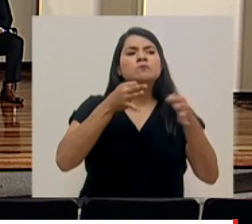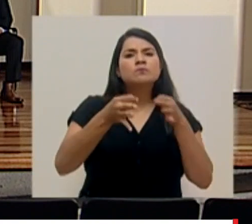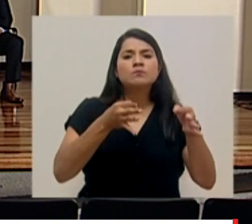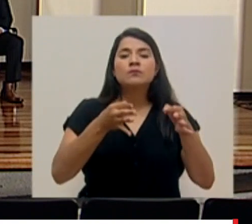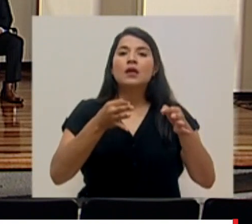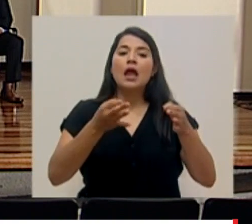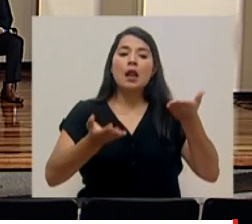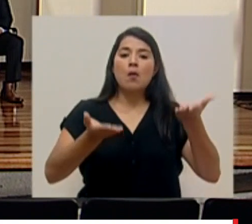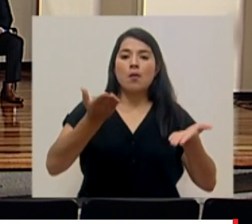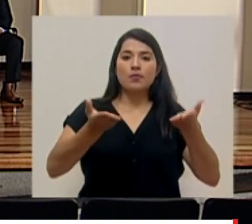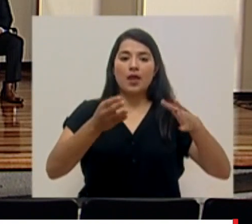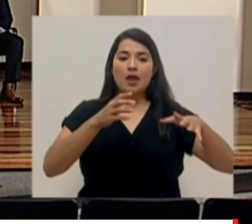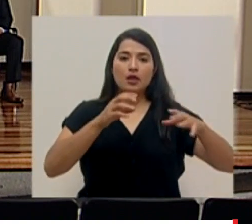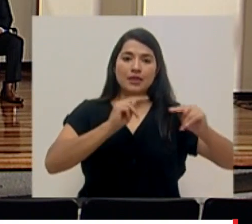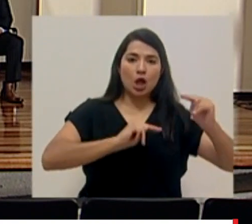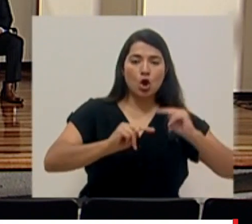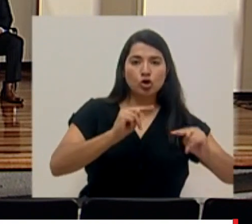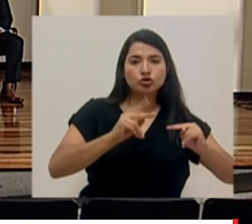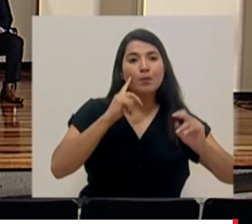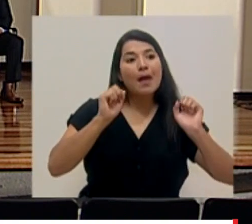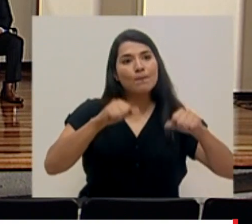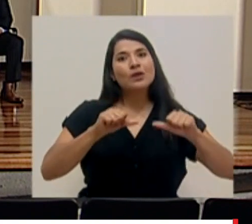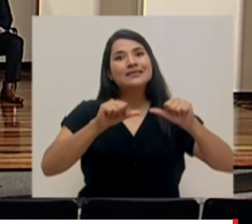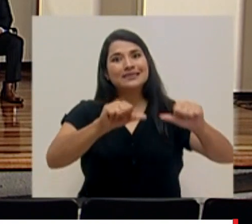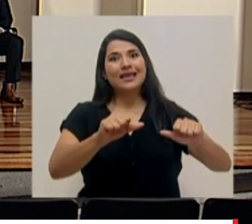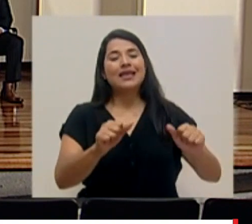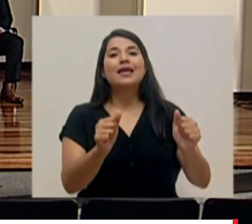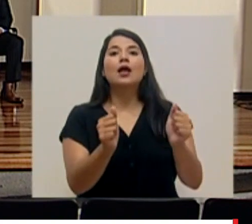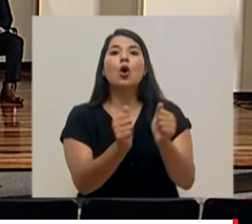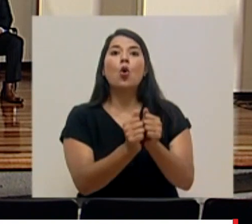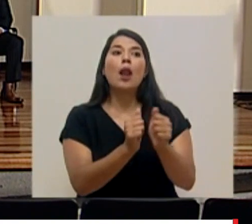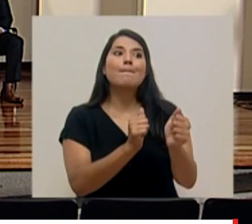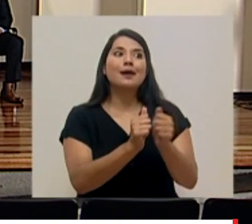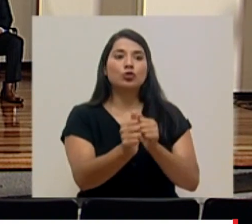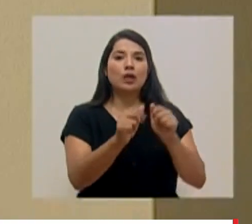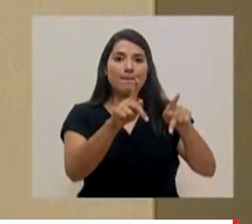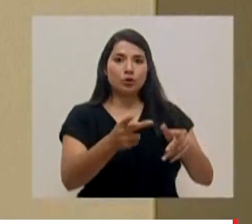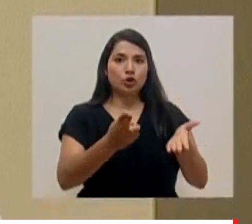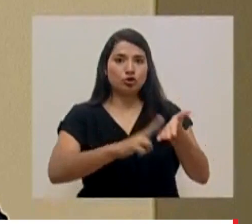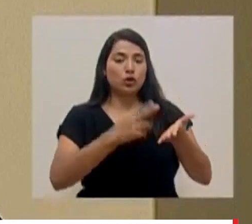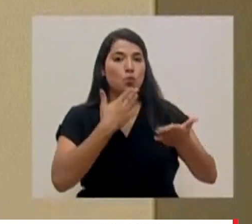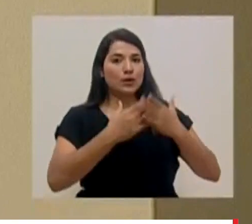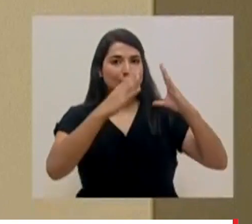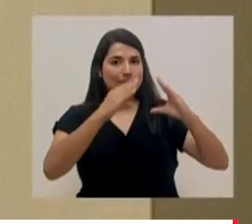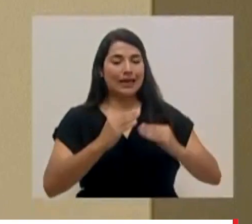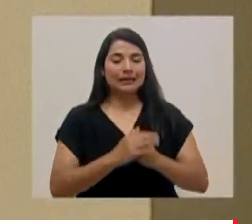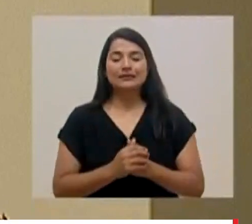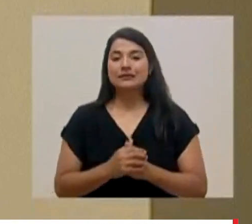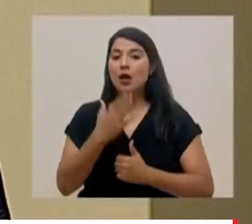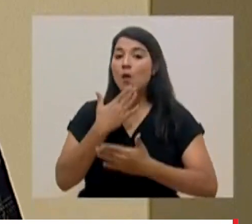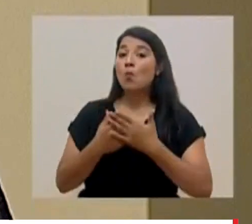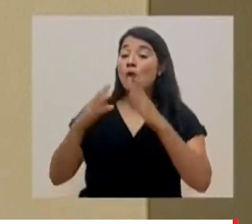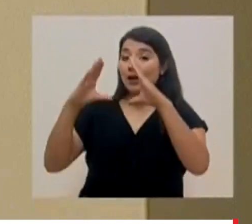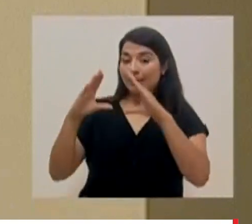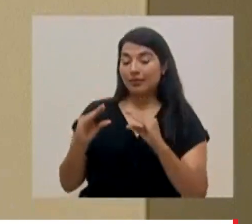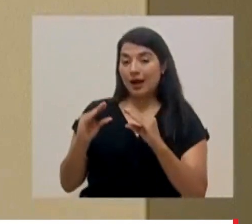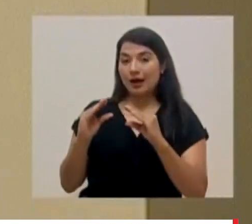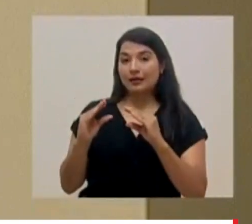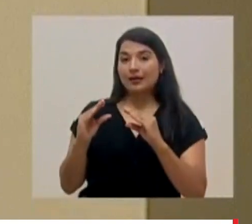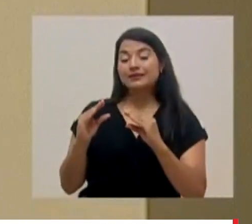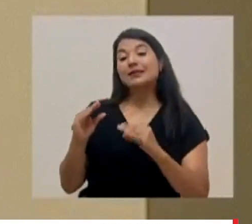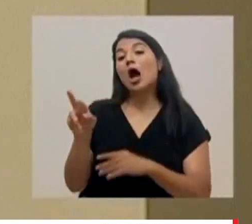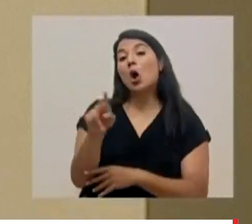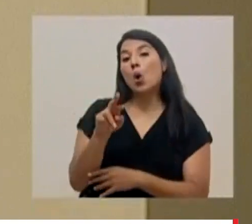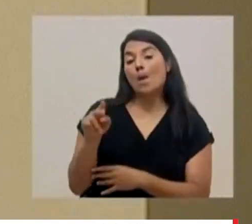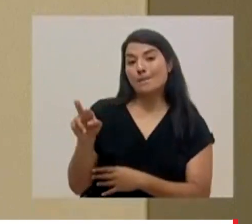fin de conservar la mayor cantidad de números de empleos. Muy buenas tardes, señora ministra. Bueno, muy buenas tardes a